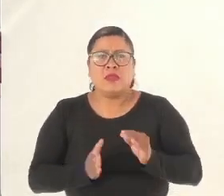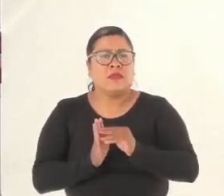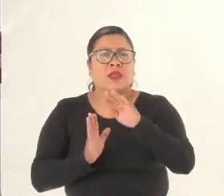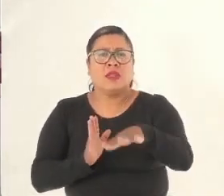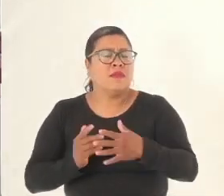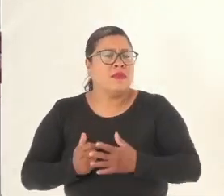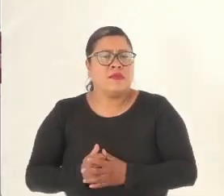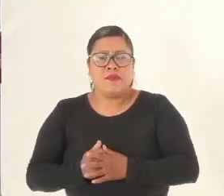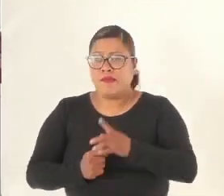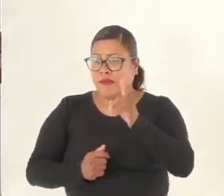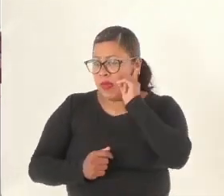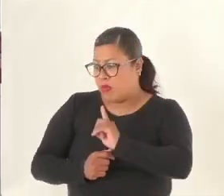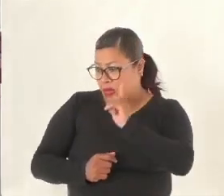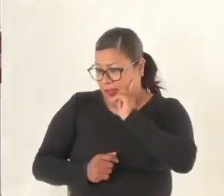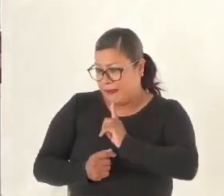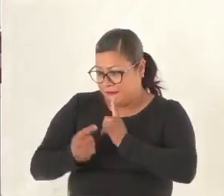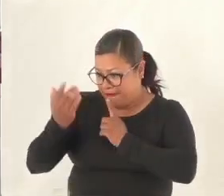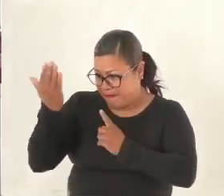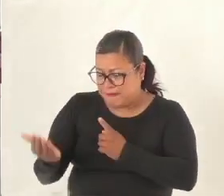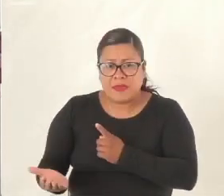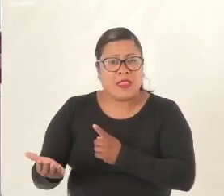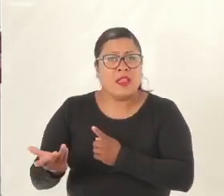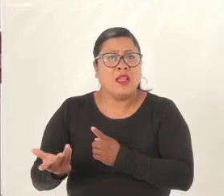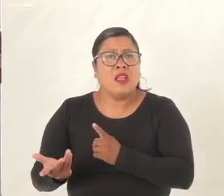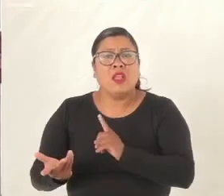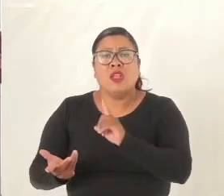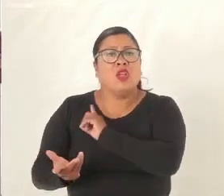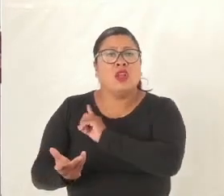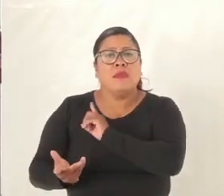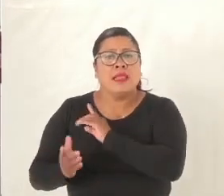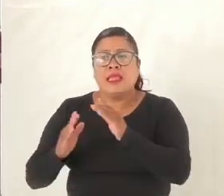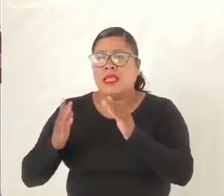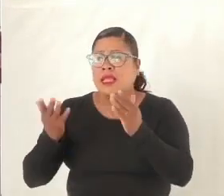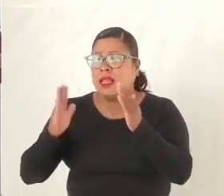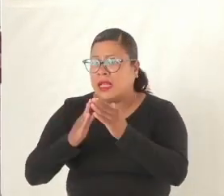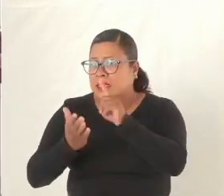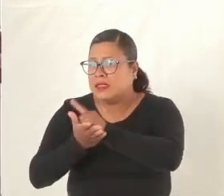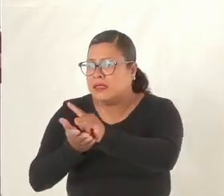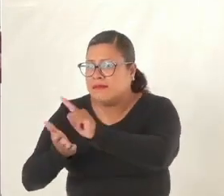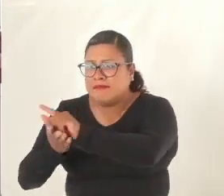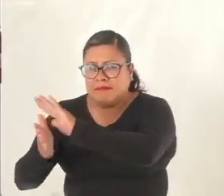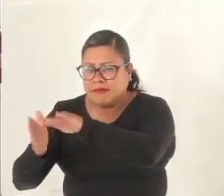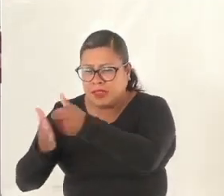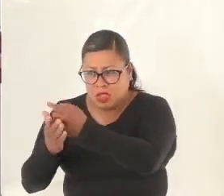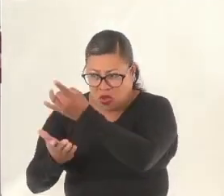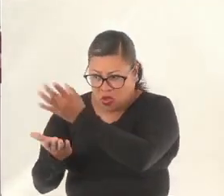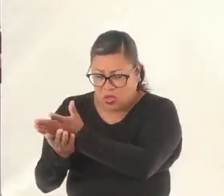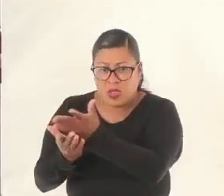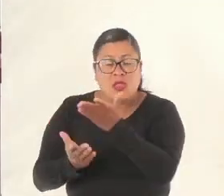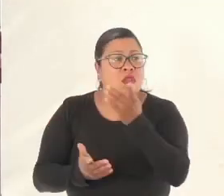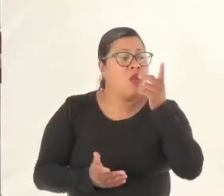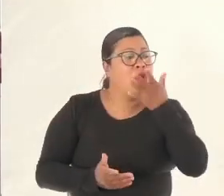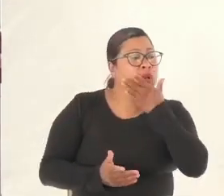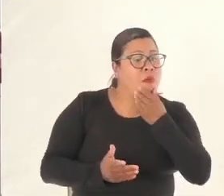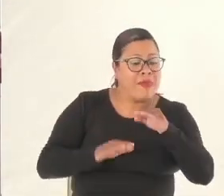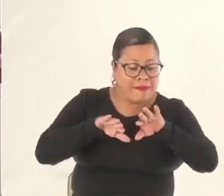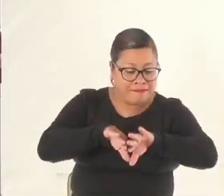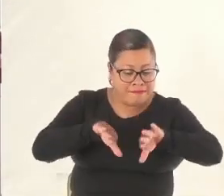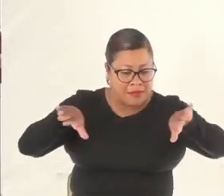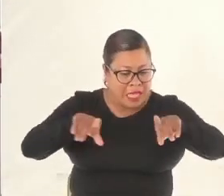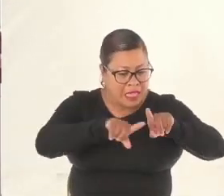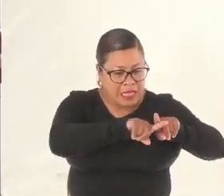las mujercitas solamente a una función a un rol y los varones a otro